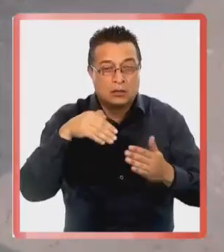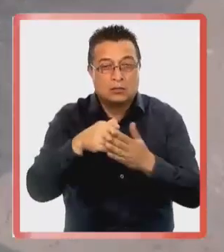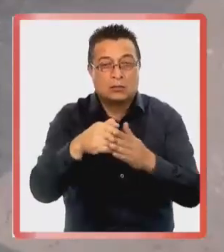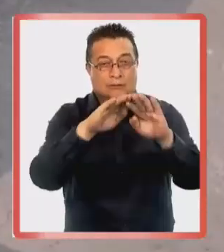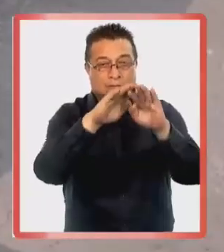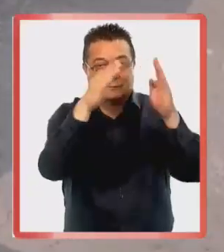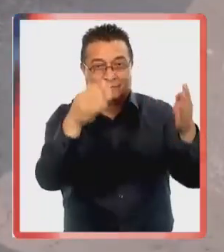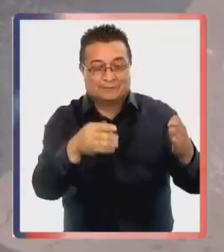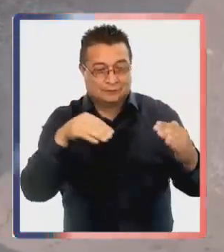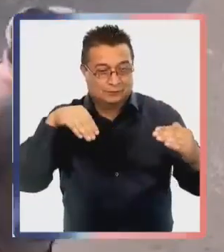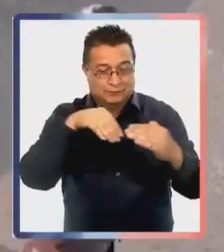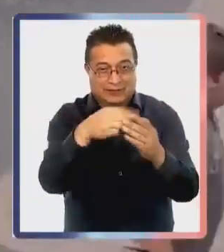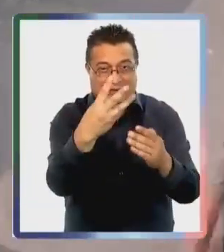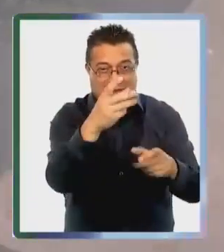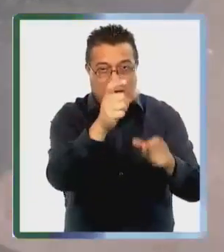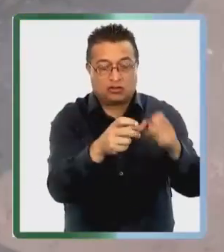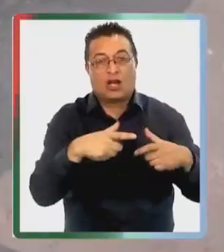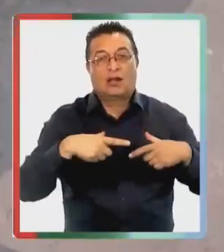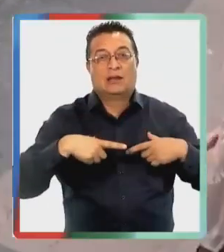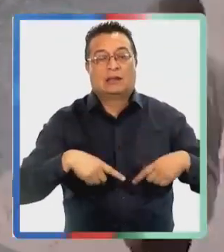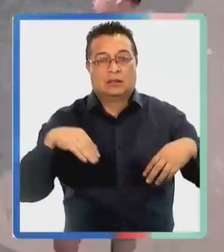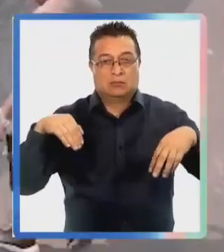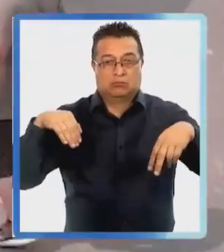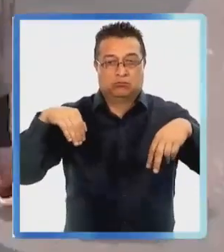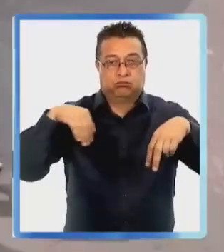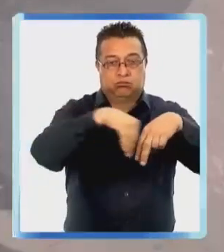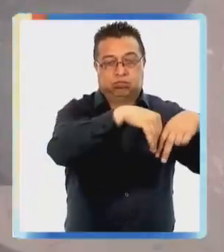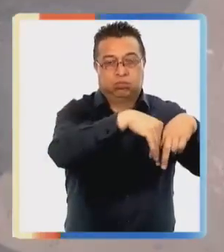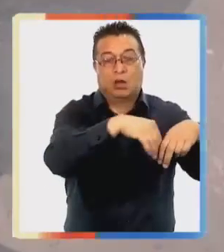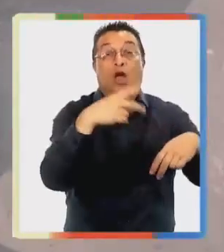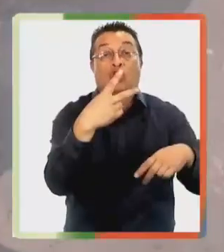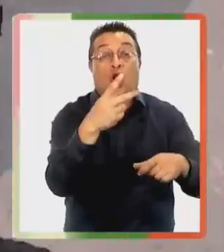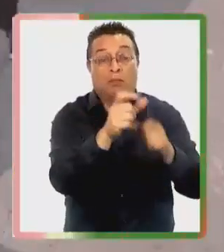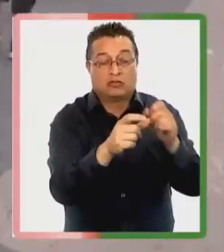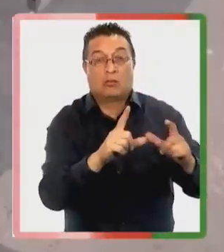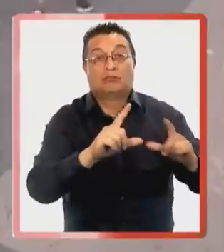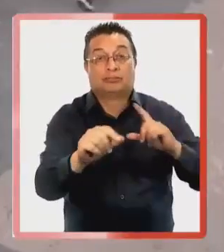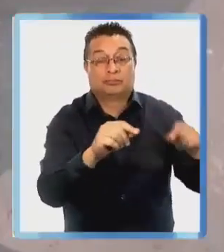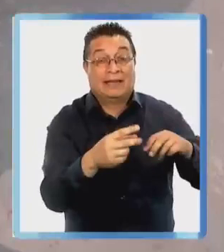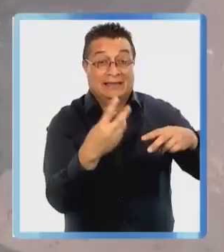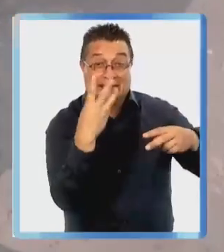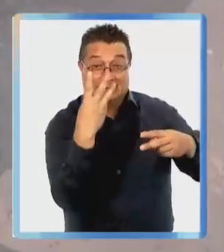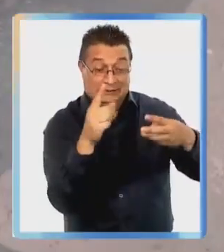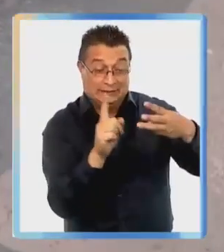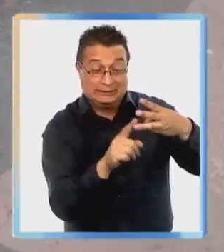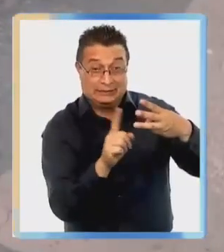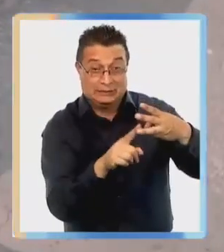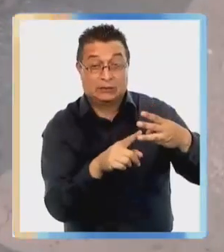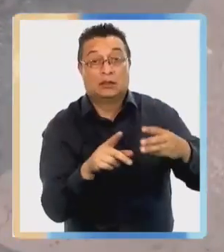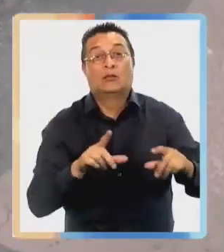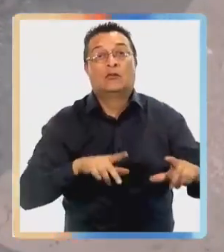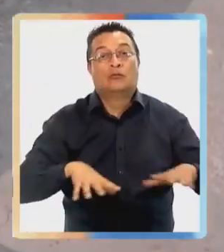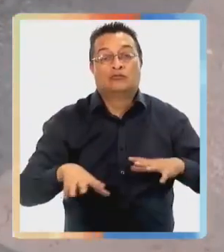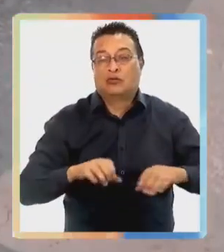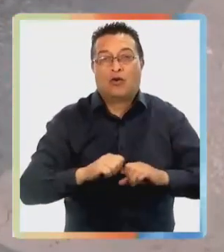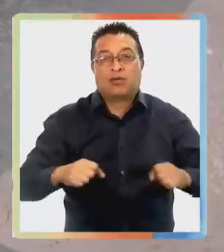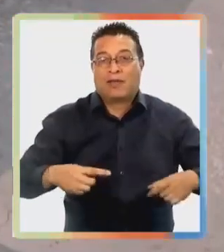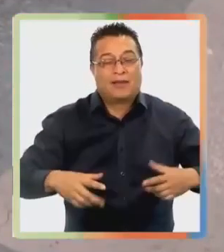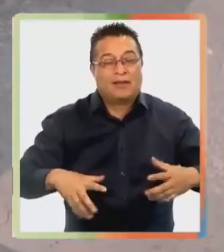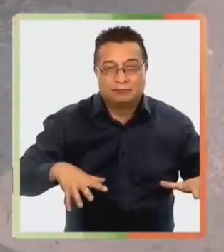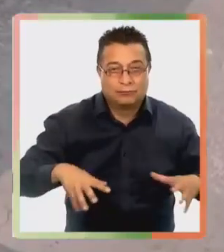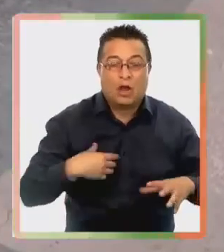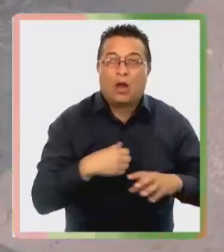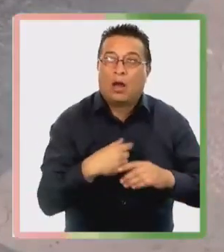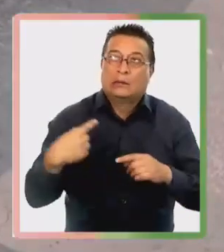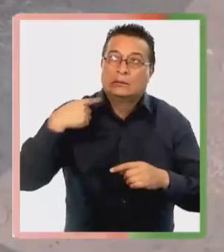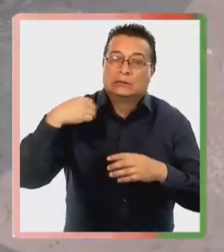escapar, pero el tercer implicado, con movilidad reducida, no pudo eludir la máquina, quedando atrapado debajo y sufriendo serias